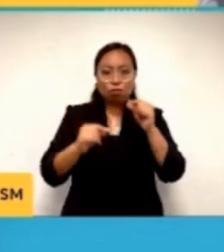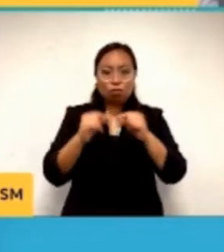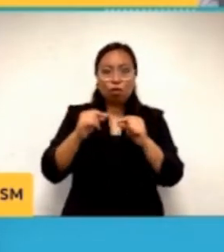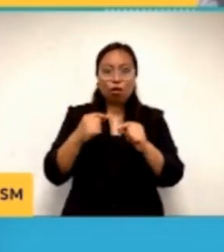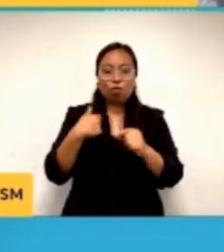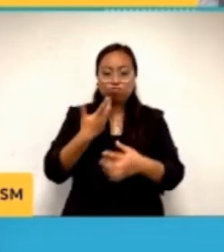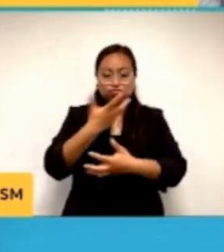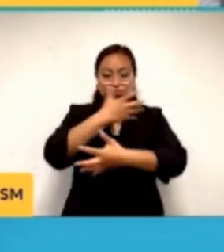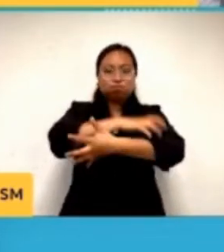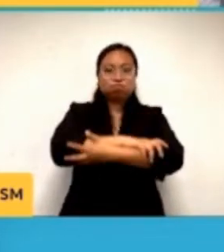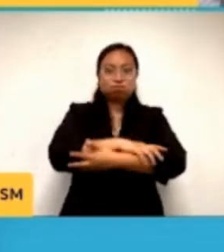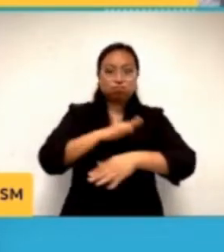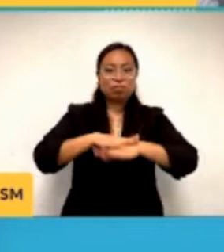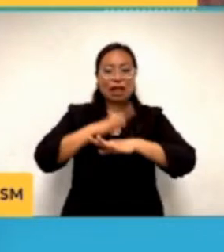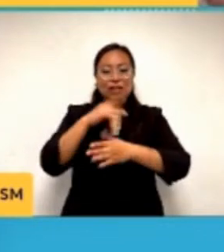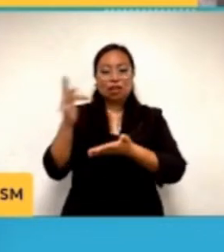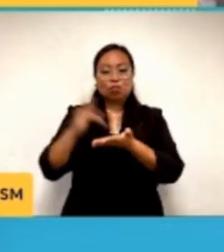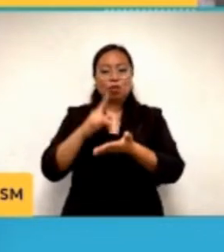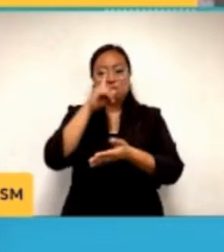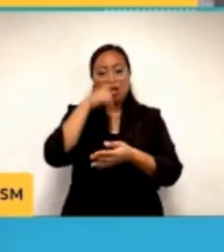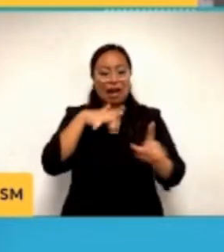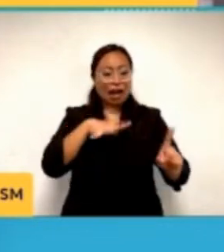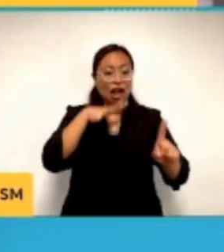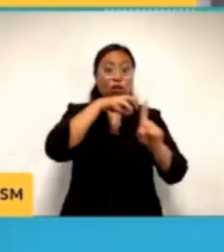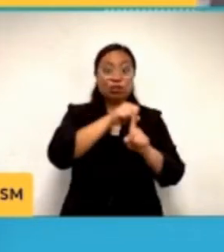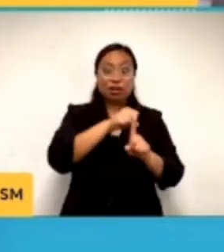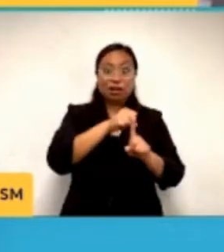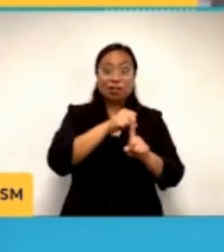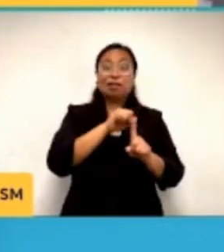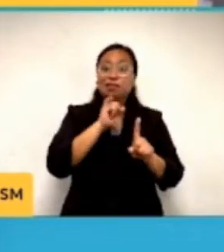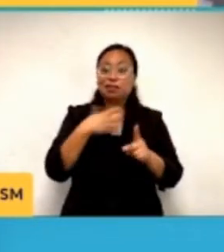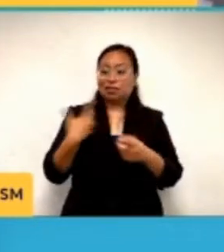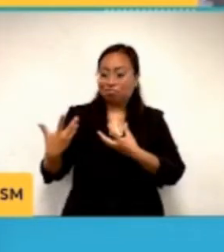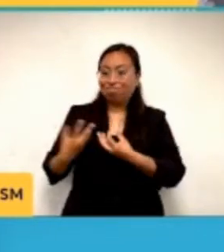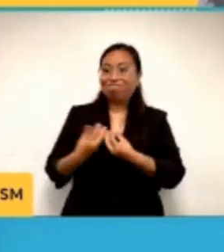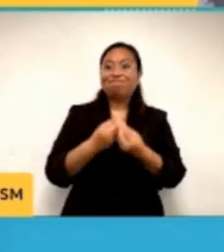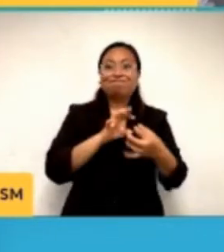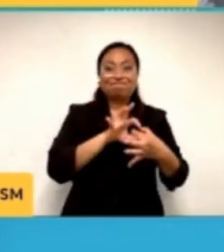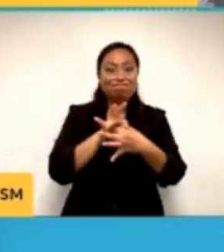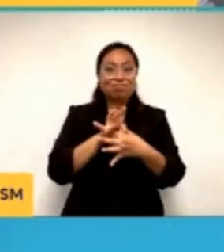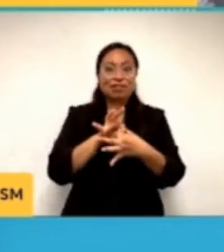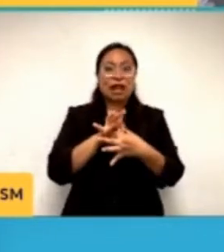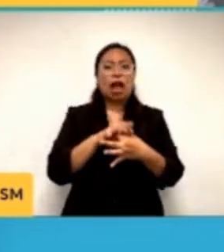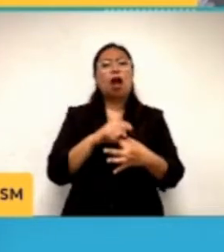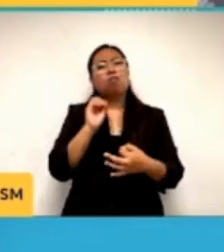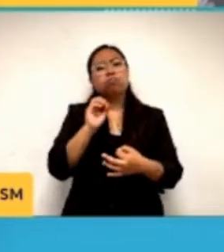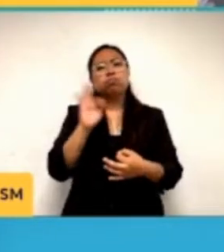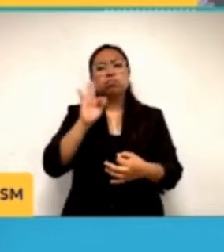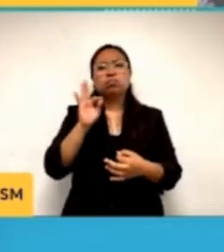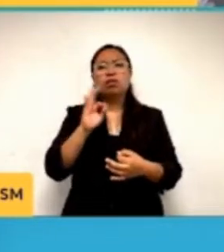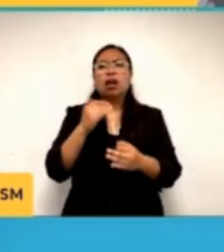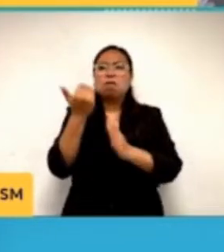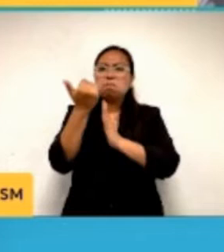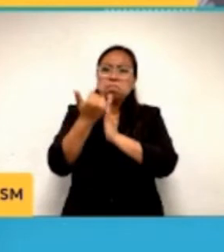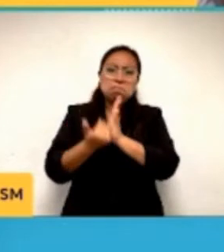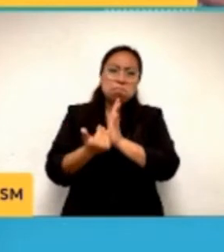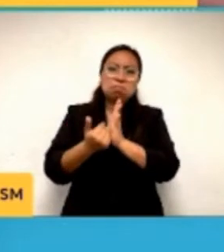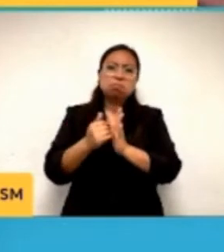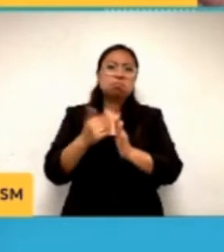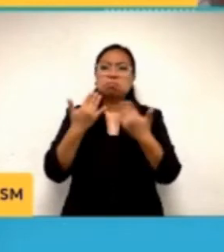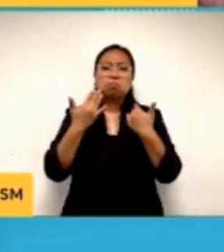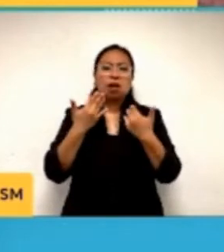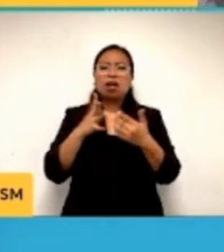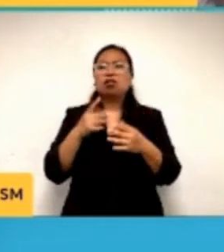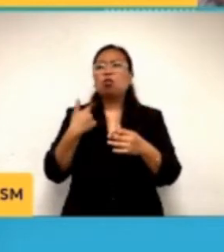o impacto tienen con tu propósito o quienes tienen un impacto bajo o una influencia un poquito más baja.